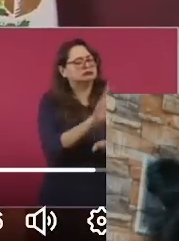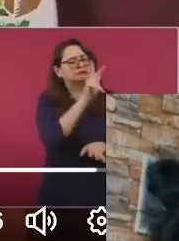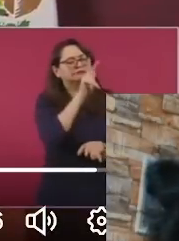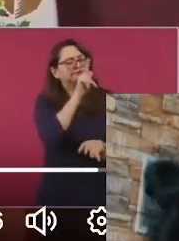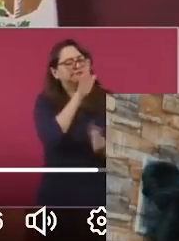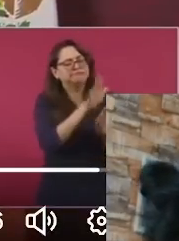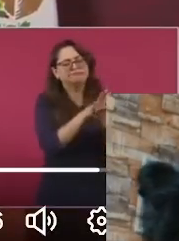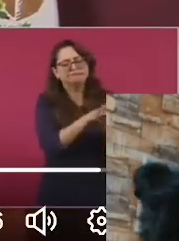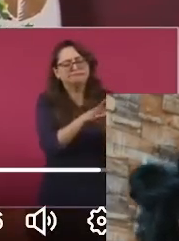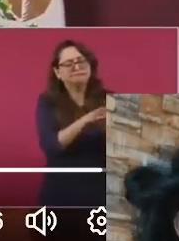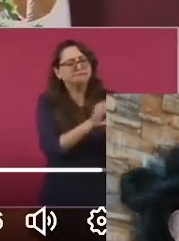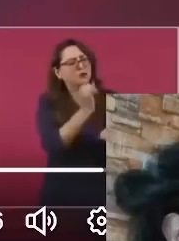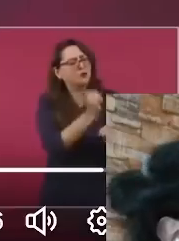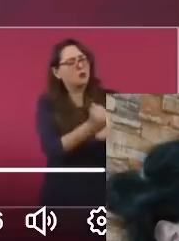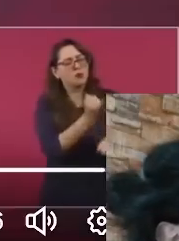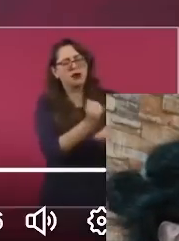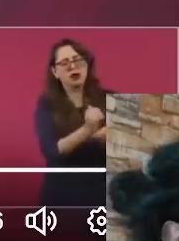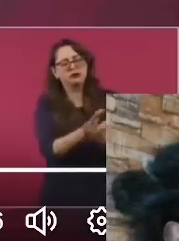esos